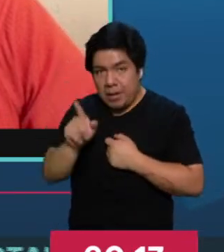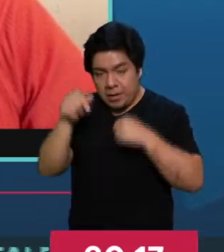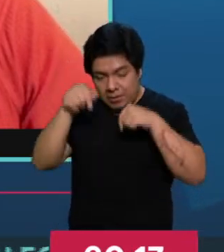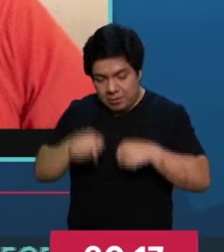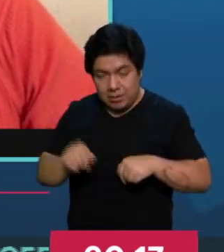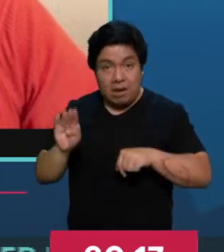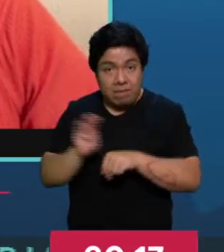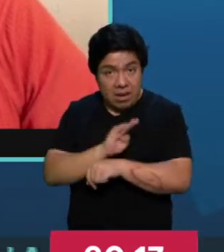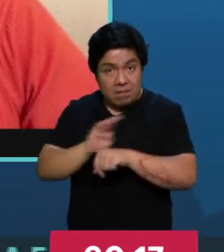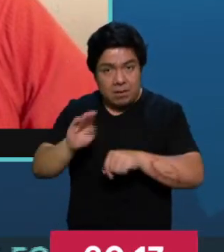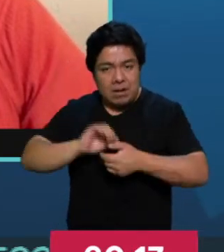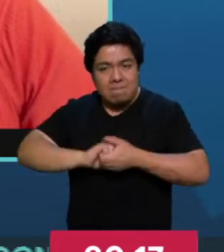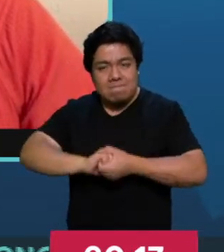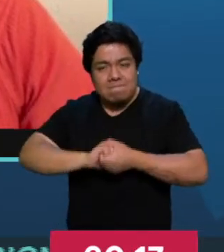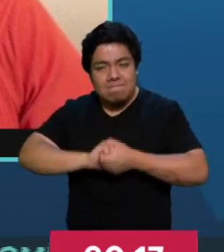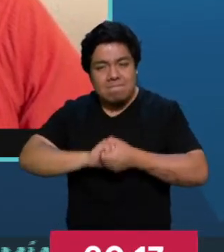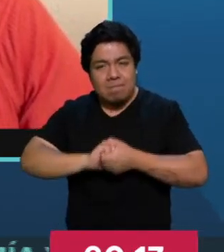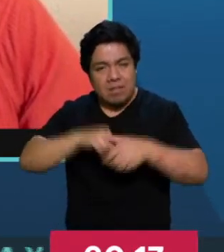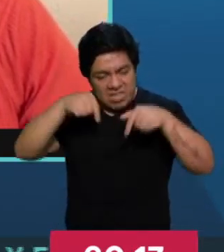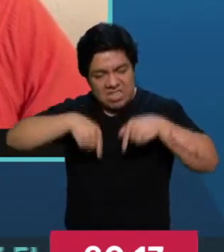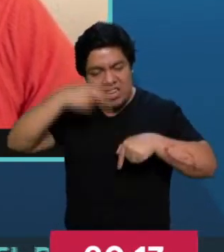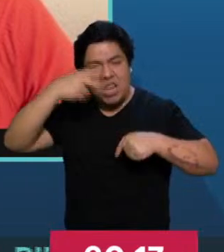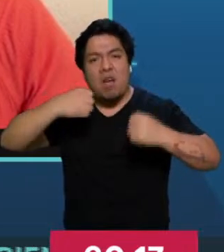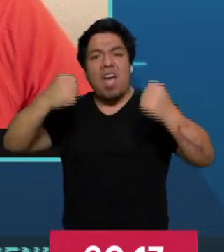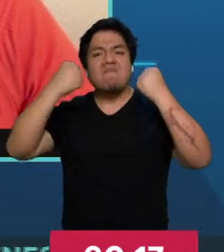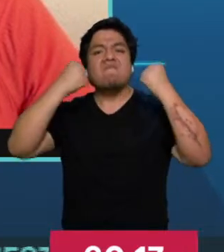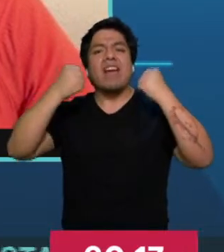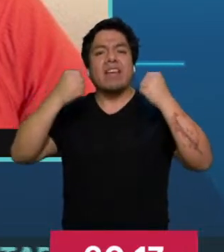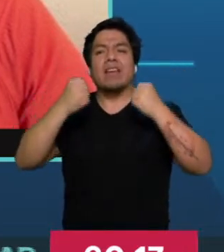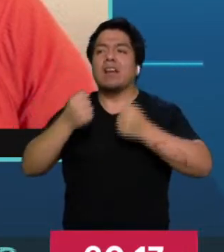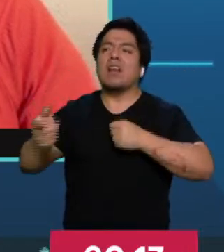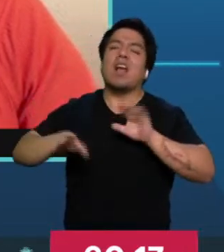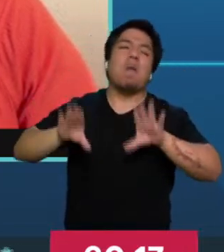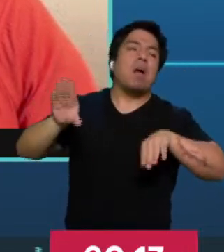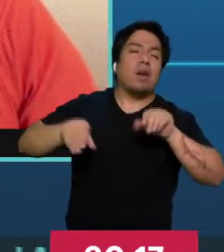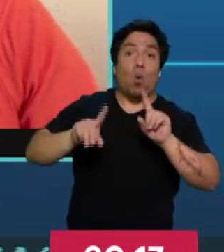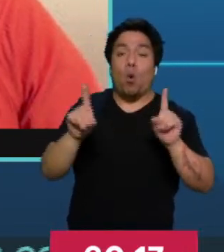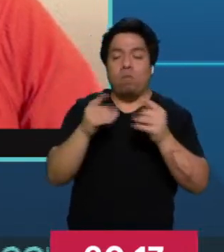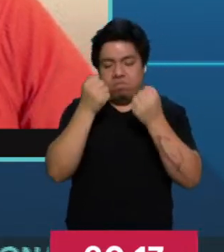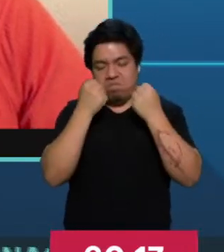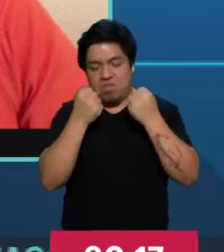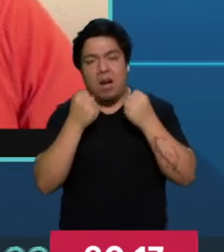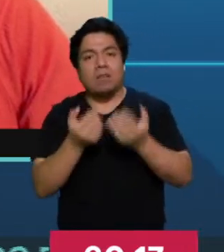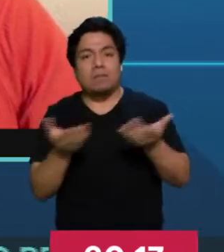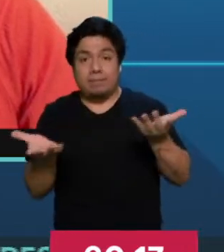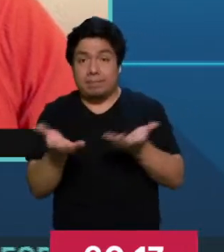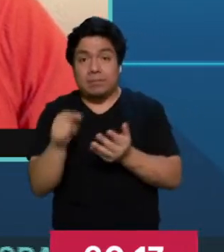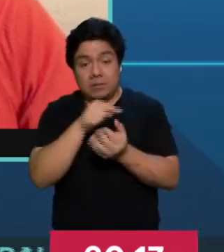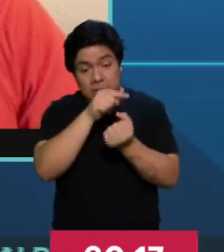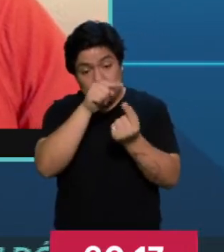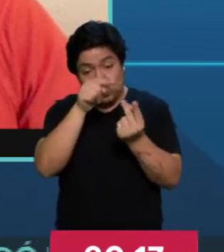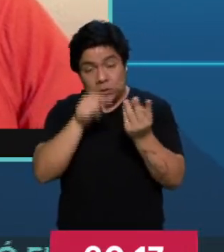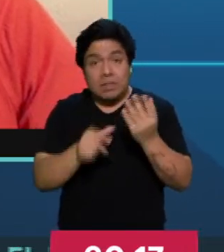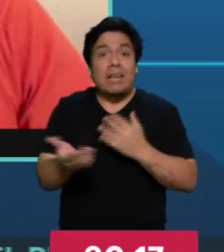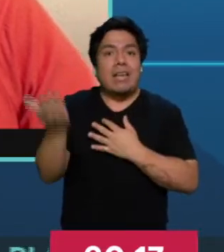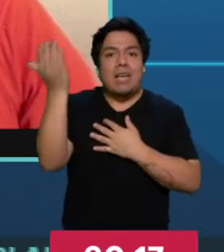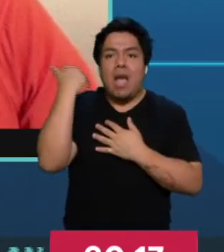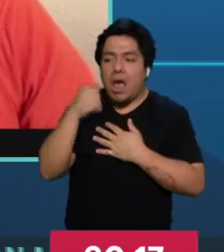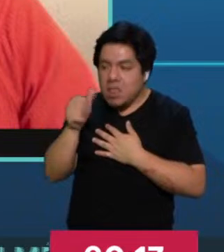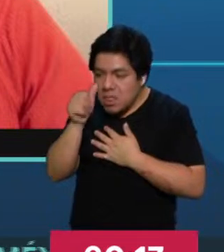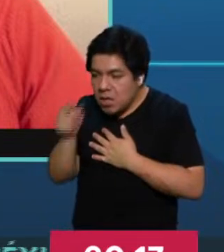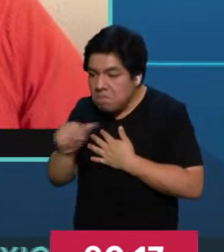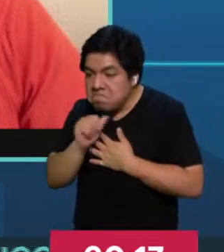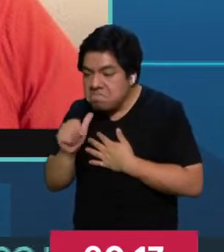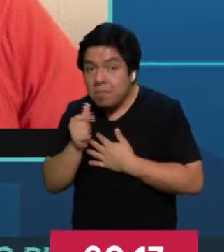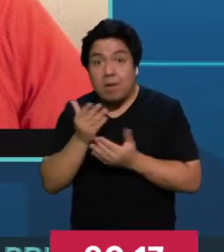más sólida, la palabra soberanía no está en el aire con todo lo que ya nos describió, y sobre todo que abarca sectores que antes no habían sido contemplados